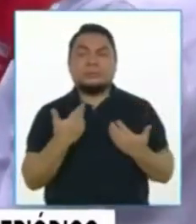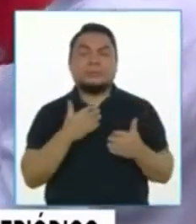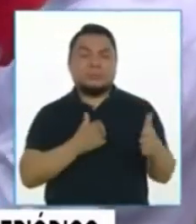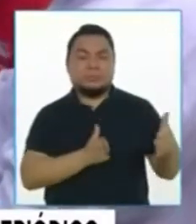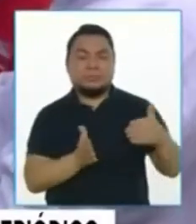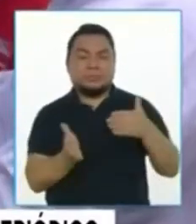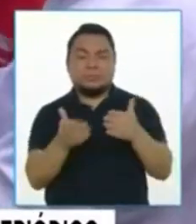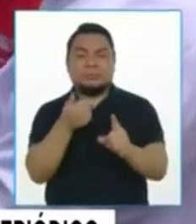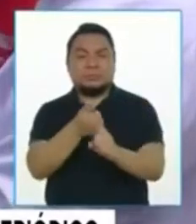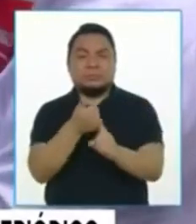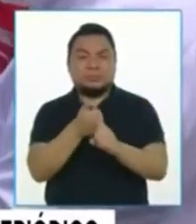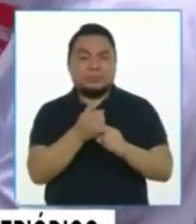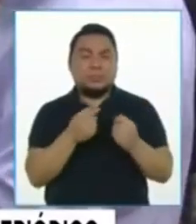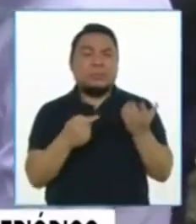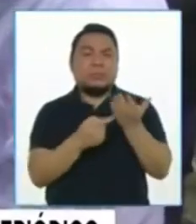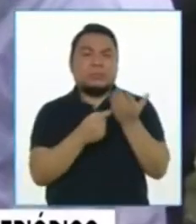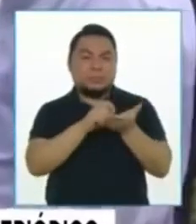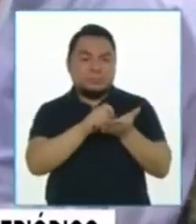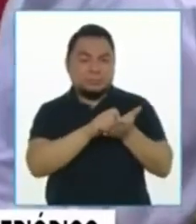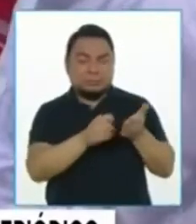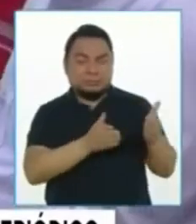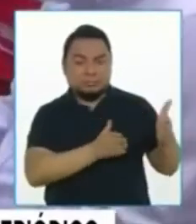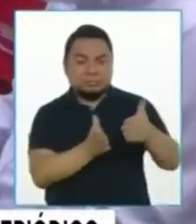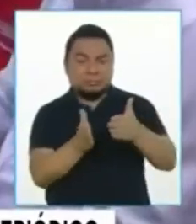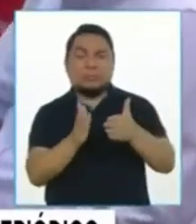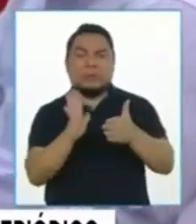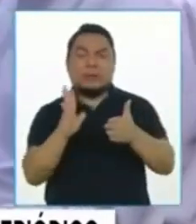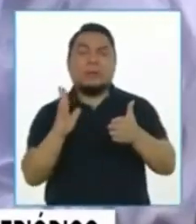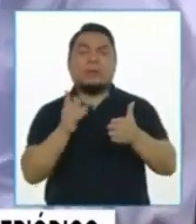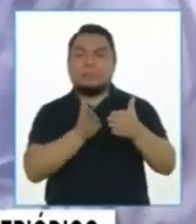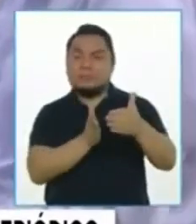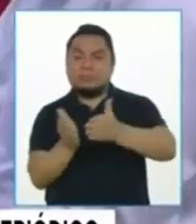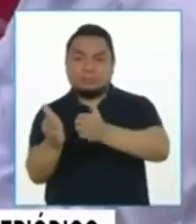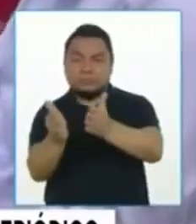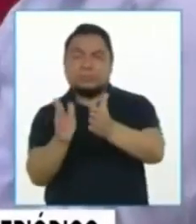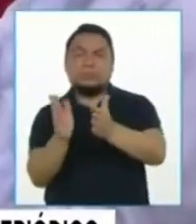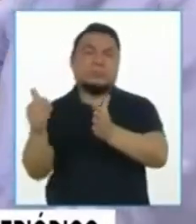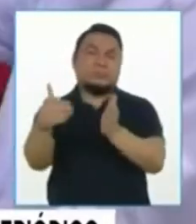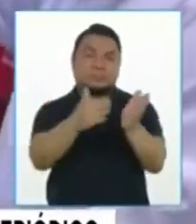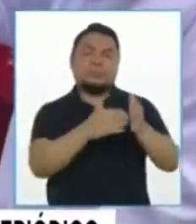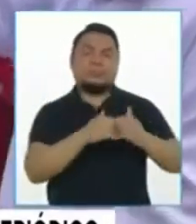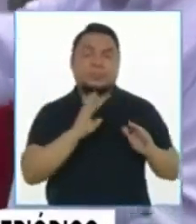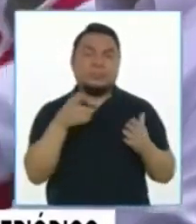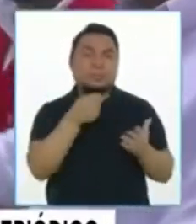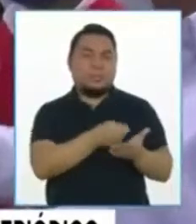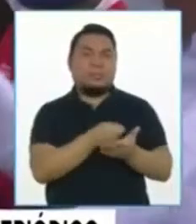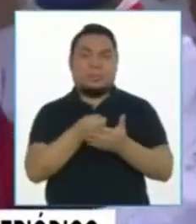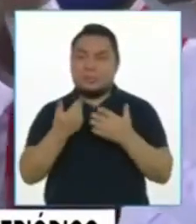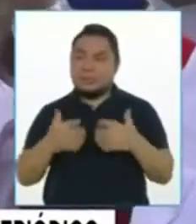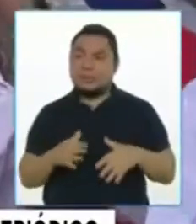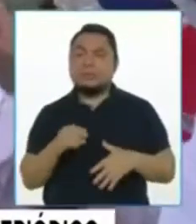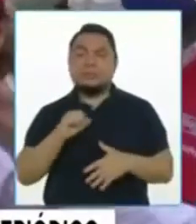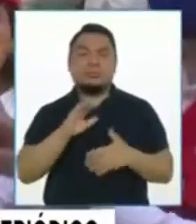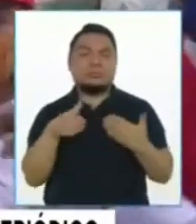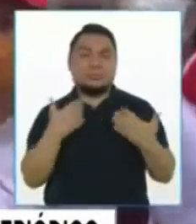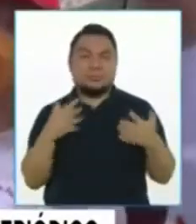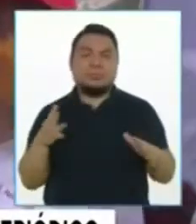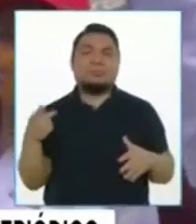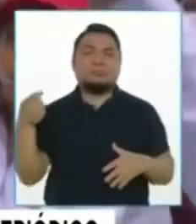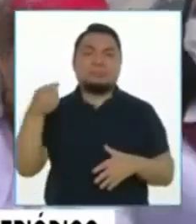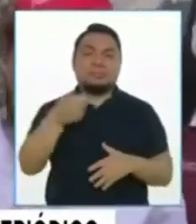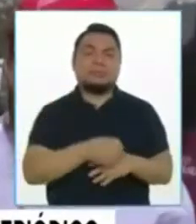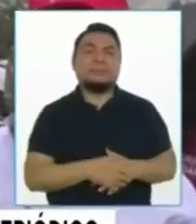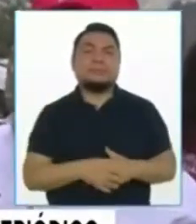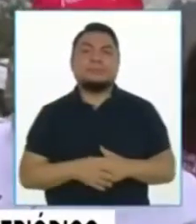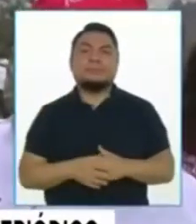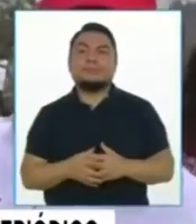tramos correspondientes y está teniendo distrito por distrito. ¿Todos los distritos? Sí, a todos se lo ocupa. Es parte de la explicación que